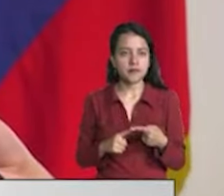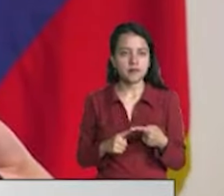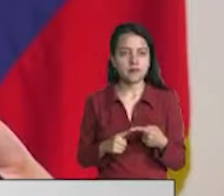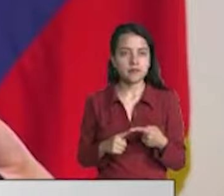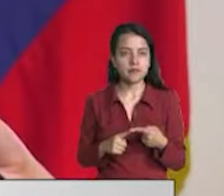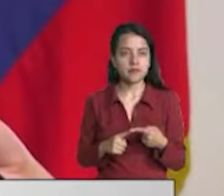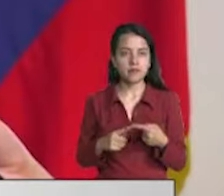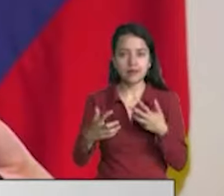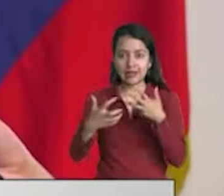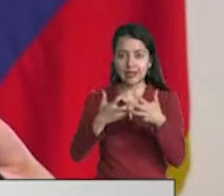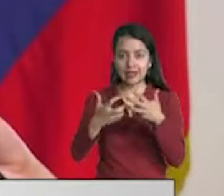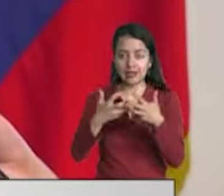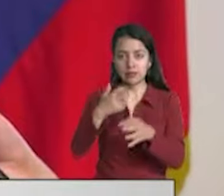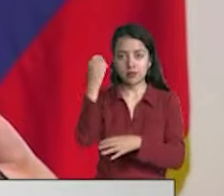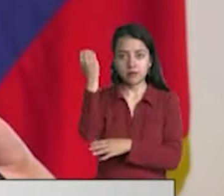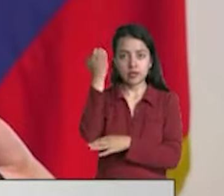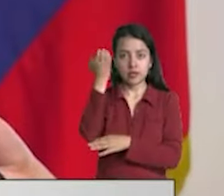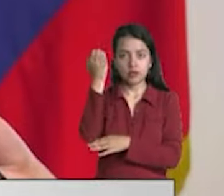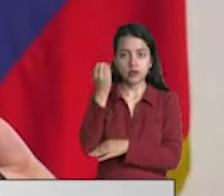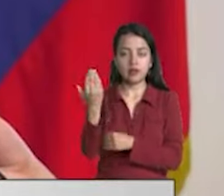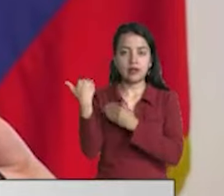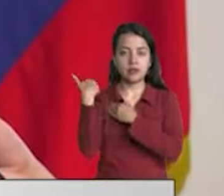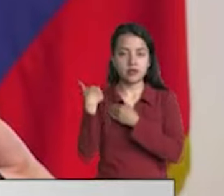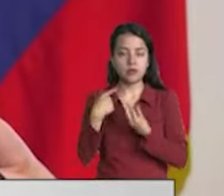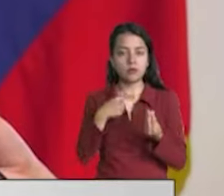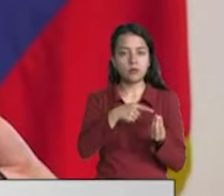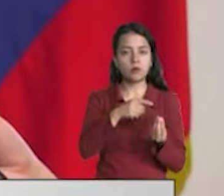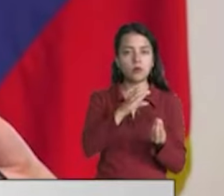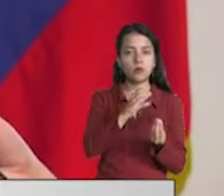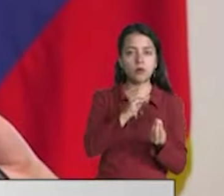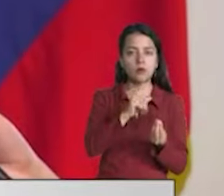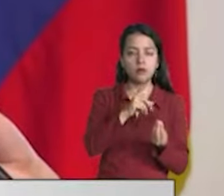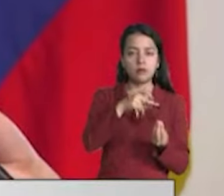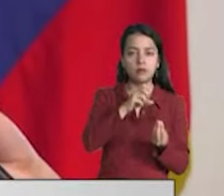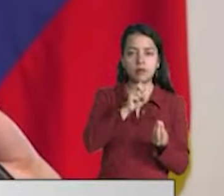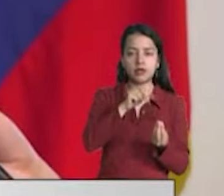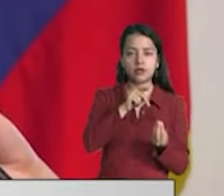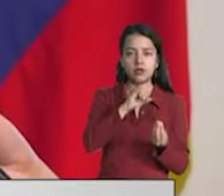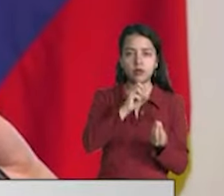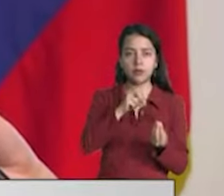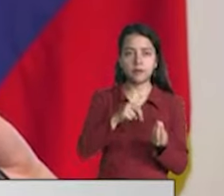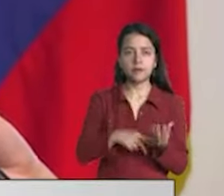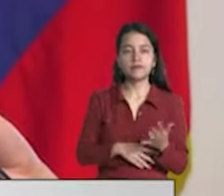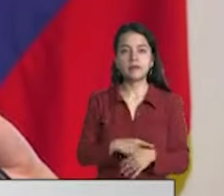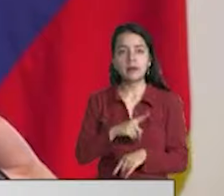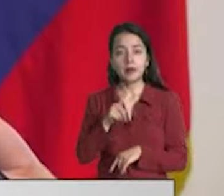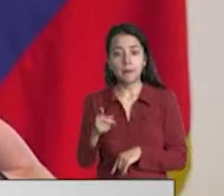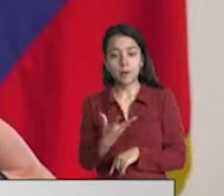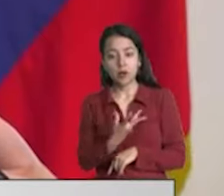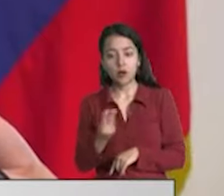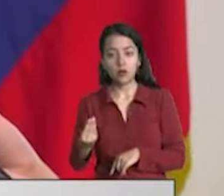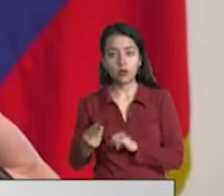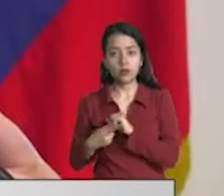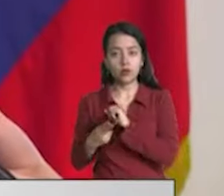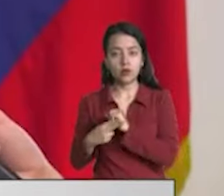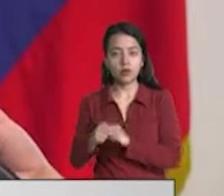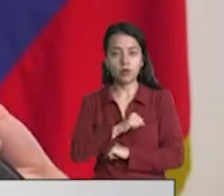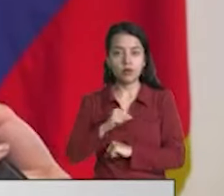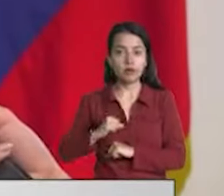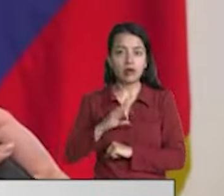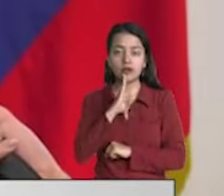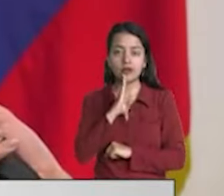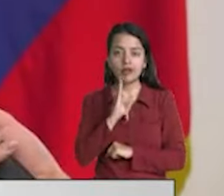el sistema pensional es administrado por Colpensiones, pero este fondo de ahorro será manejado por el Banco de la República. Y ustedes saben